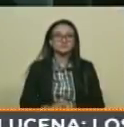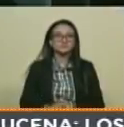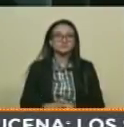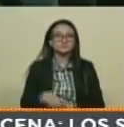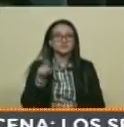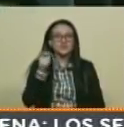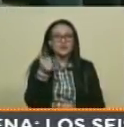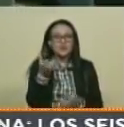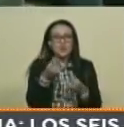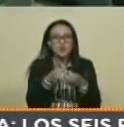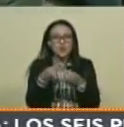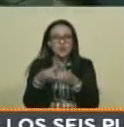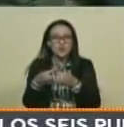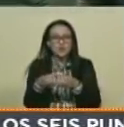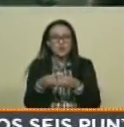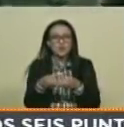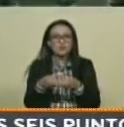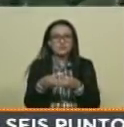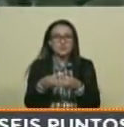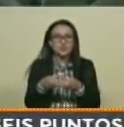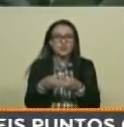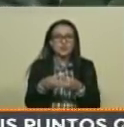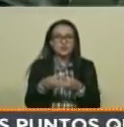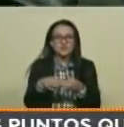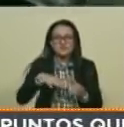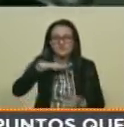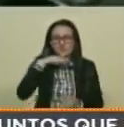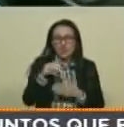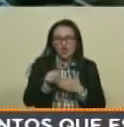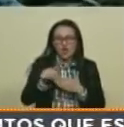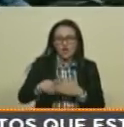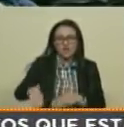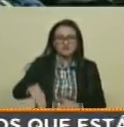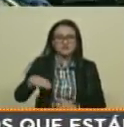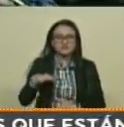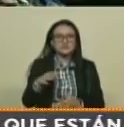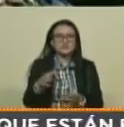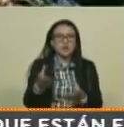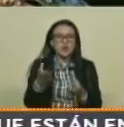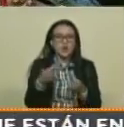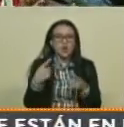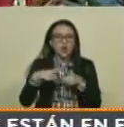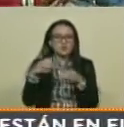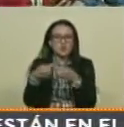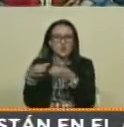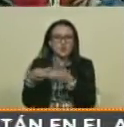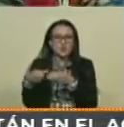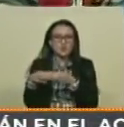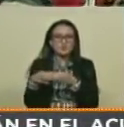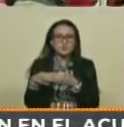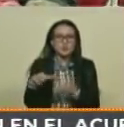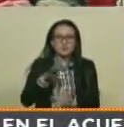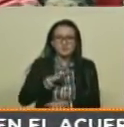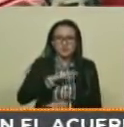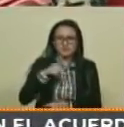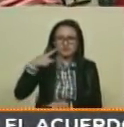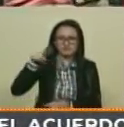ninguna ONG de maletín llena de dólares o organismos multilaterales que en sus propios